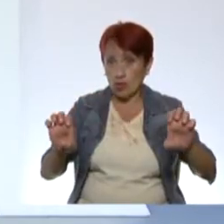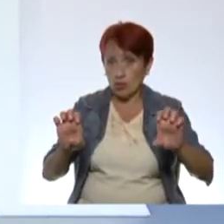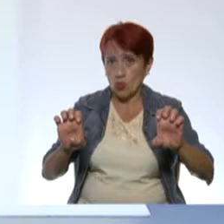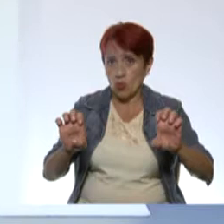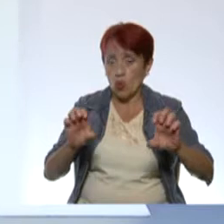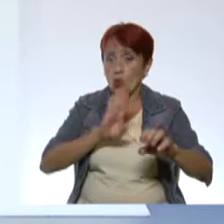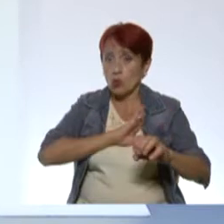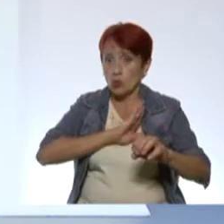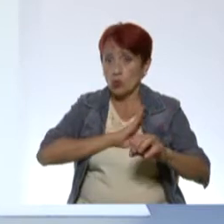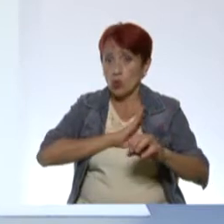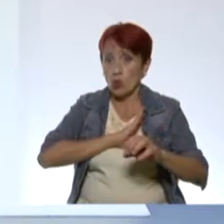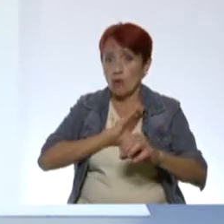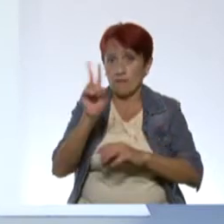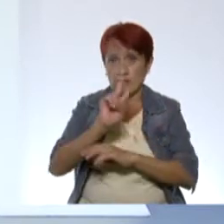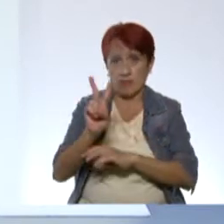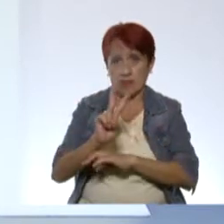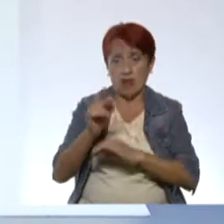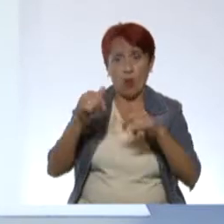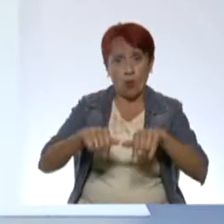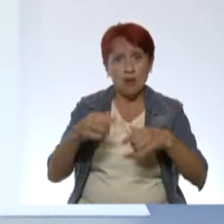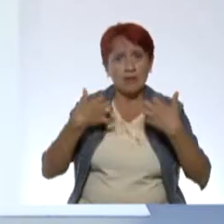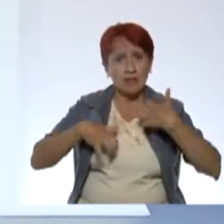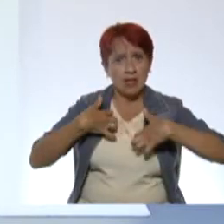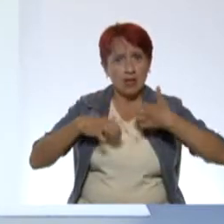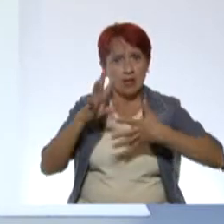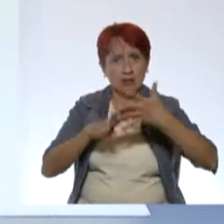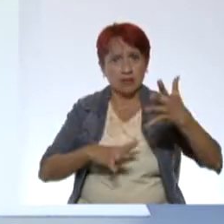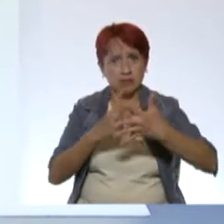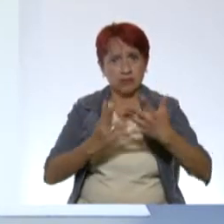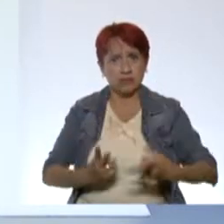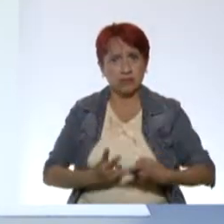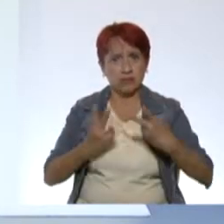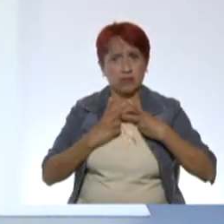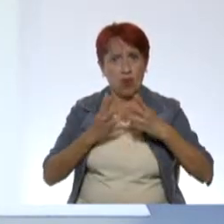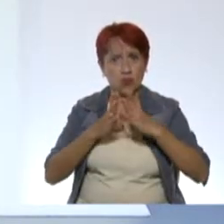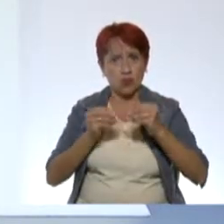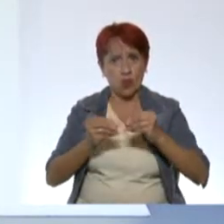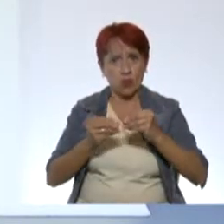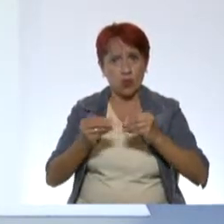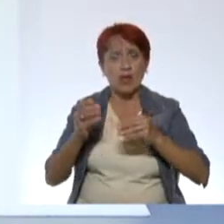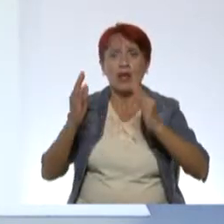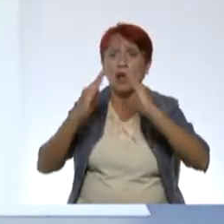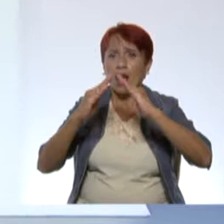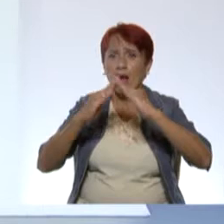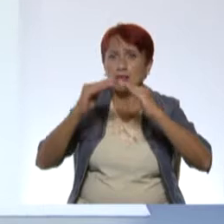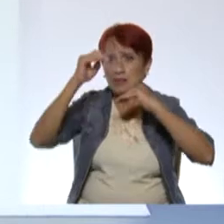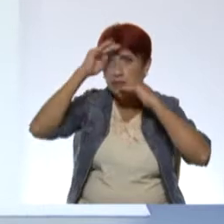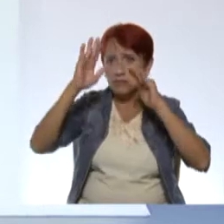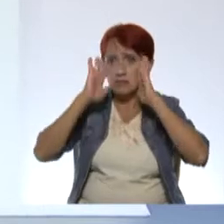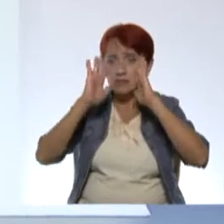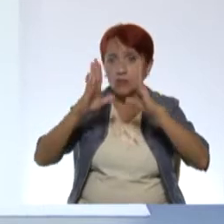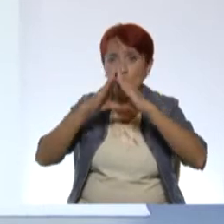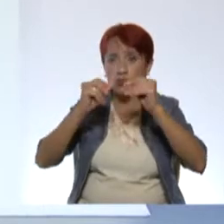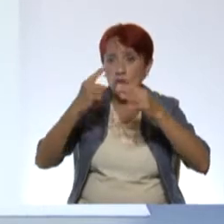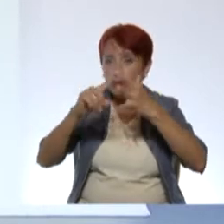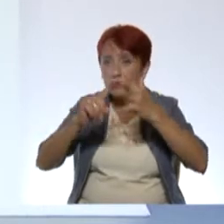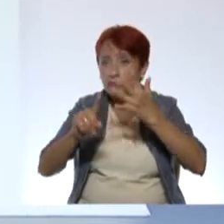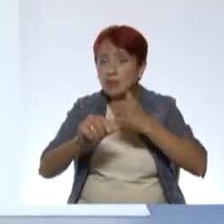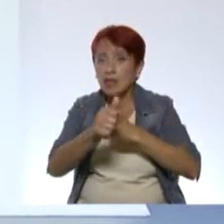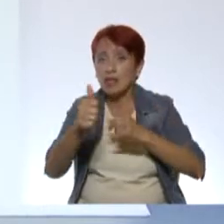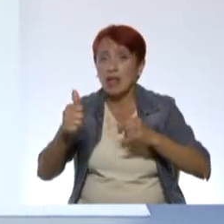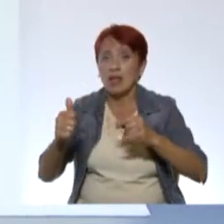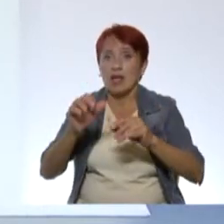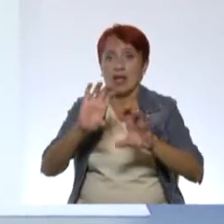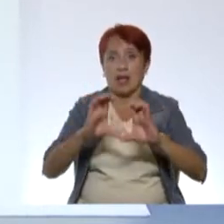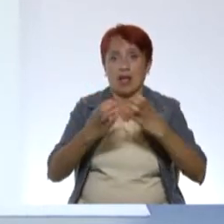educación en nuestro país. En este miércoles de Matemática para la Vida los invito en casa a que estén atentos a todas y cada una